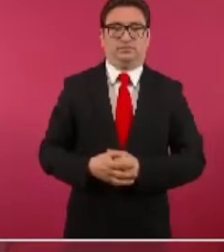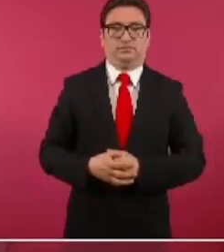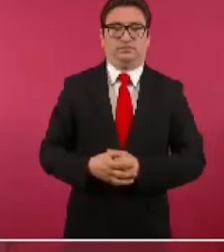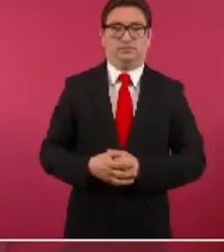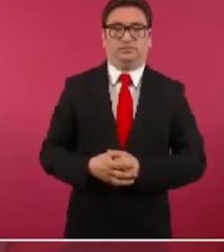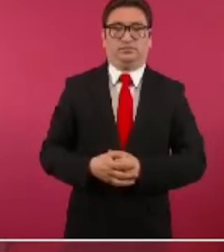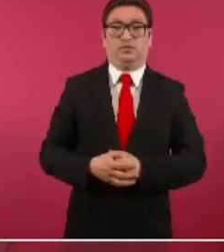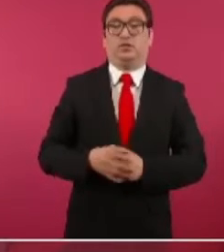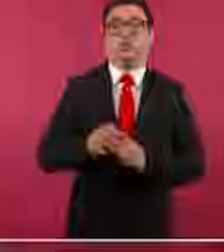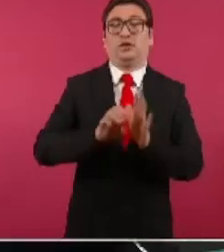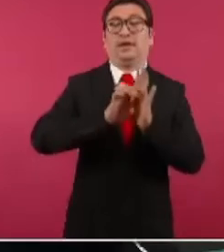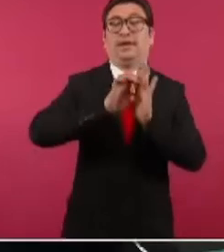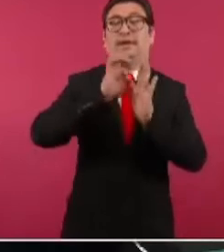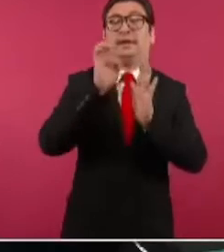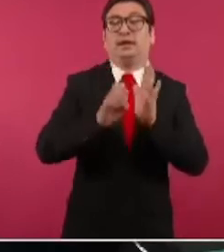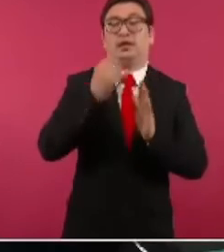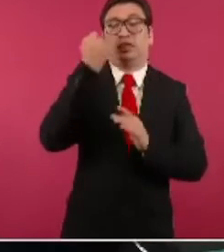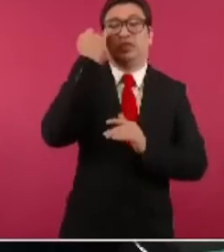aumentar impuestos